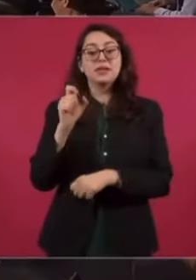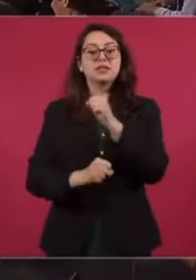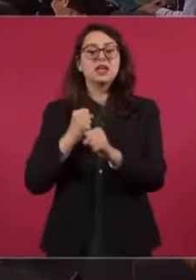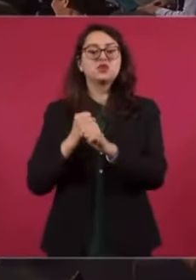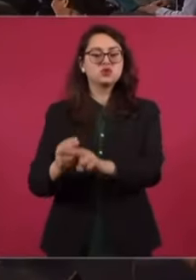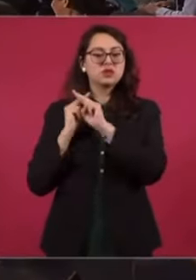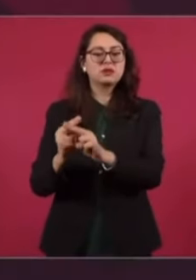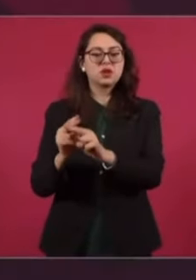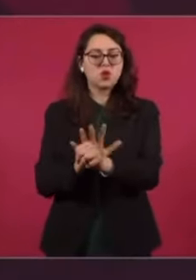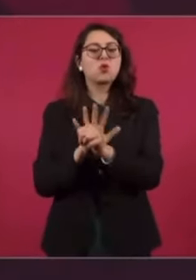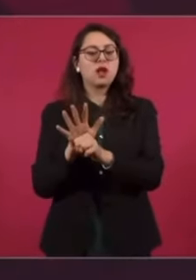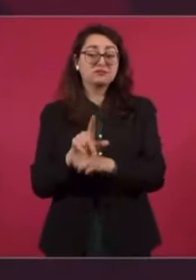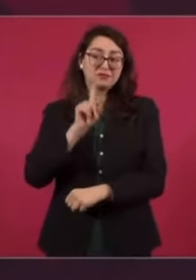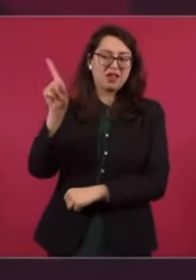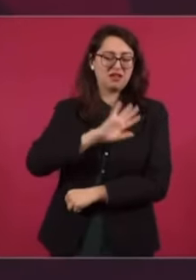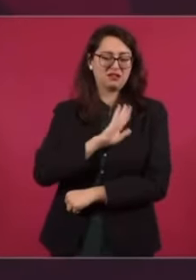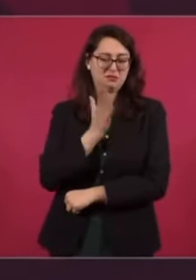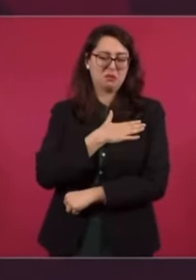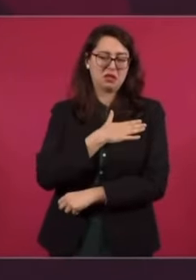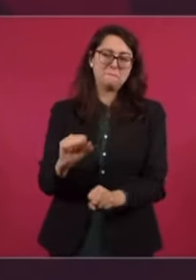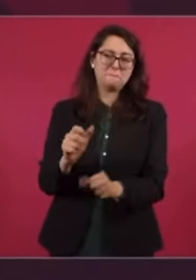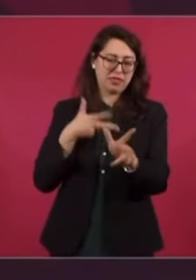bombazo a un tren en España.